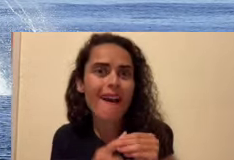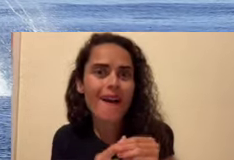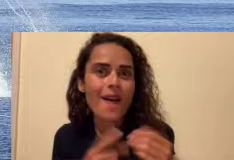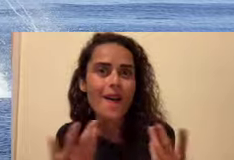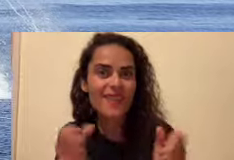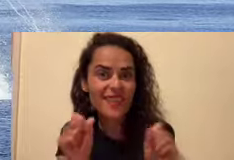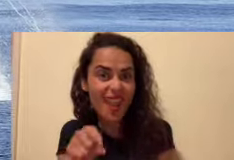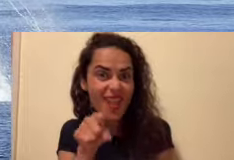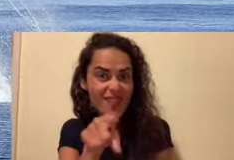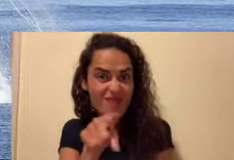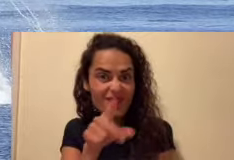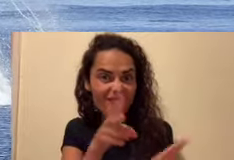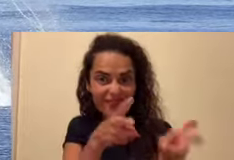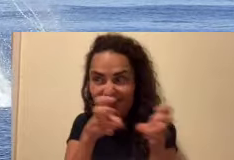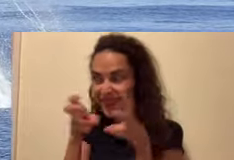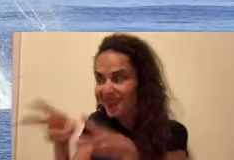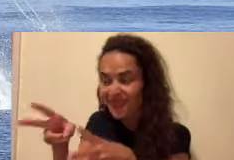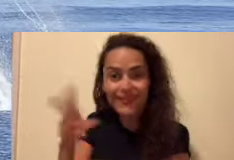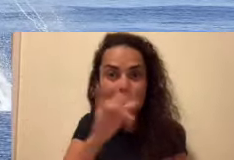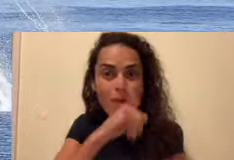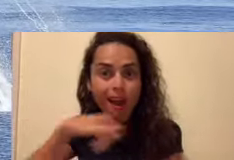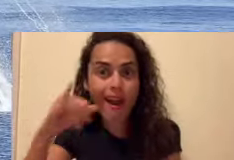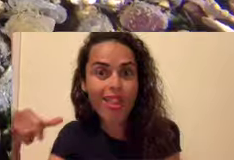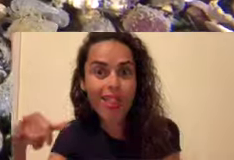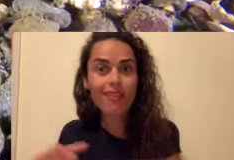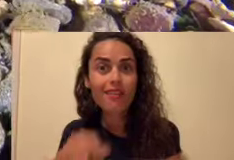Can you move like a whale?